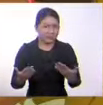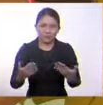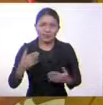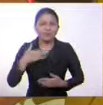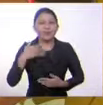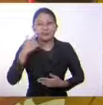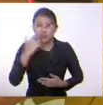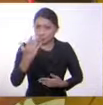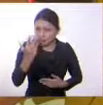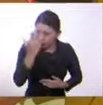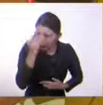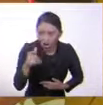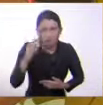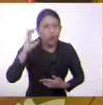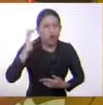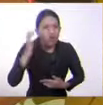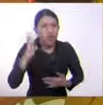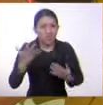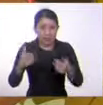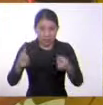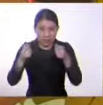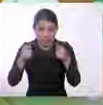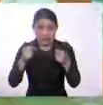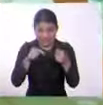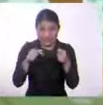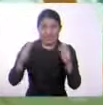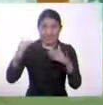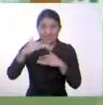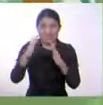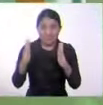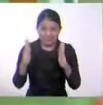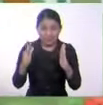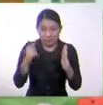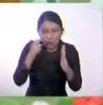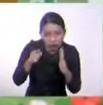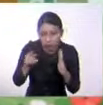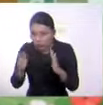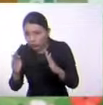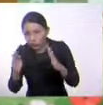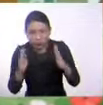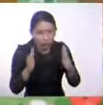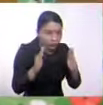sus formas y colores. Para eso es el rastreador.